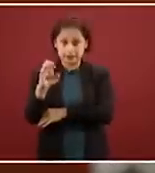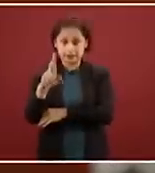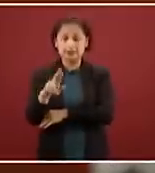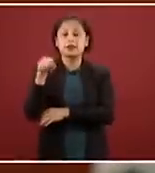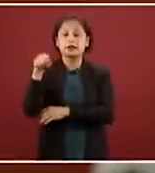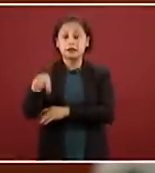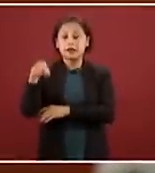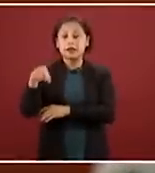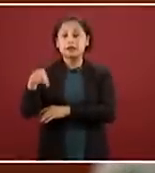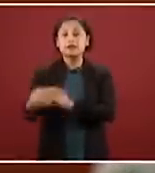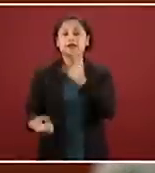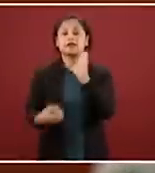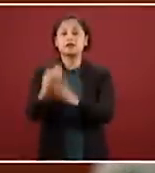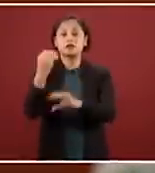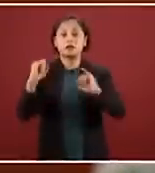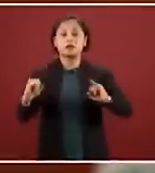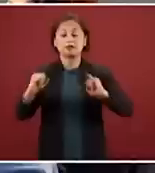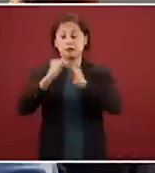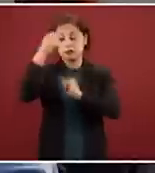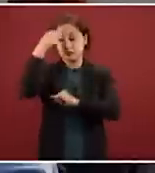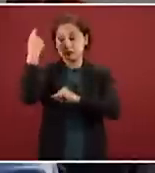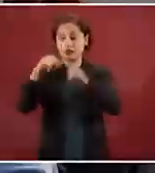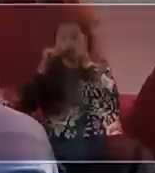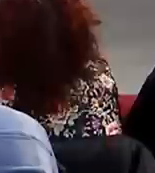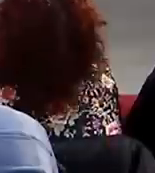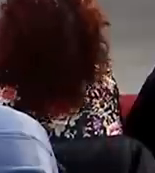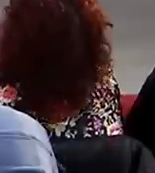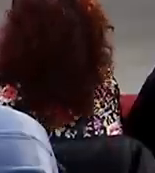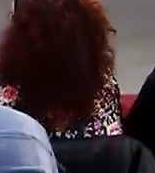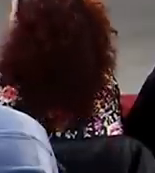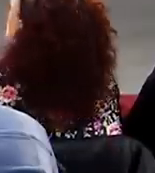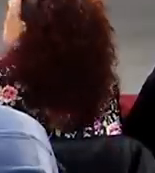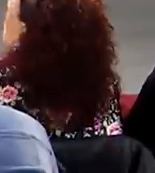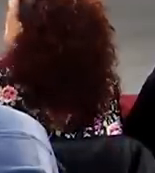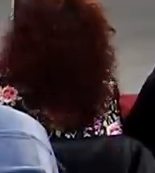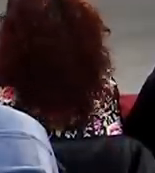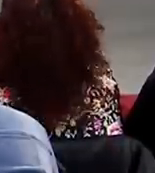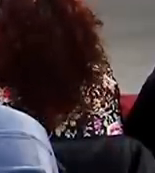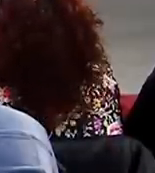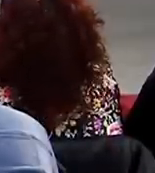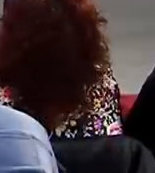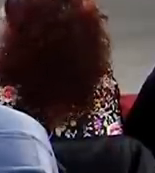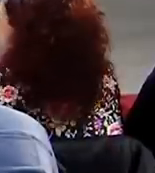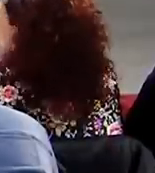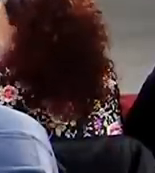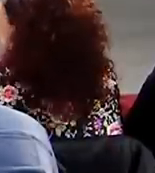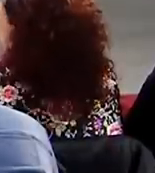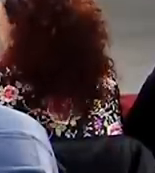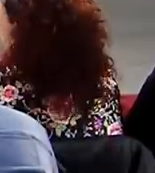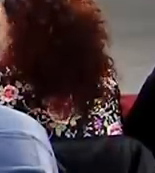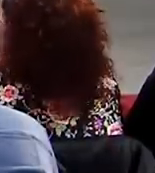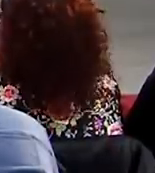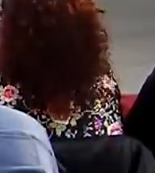las víctimas de, a los padres y a las víctimas de la guardería ABC. Algunos familiares de ella entraron como